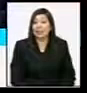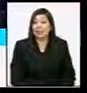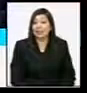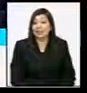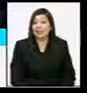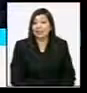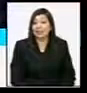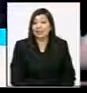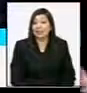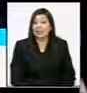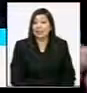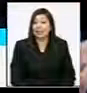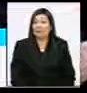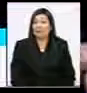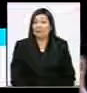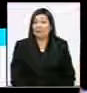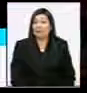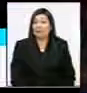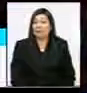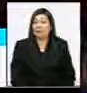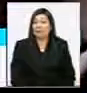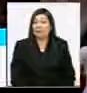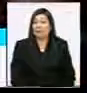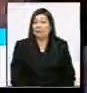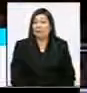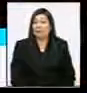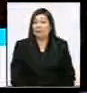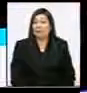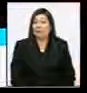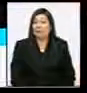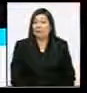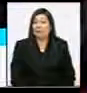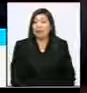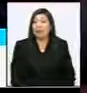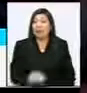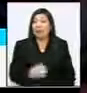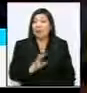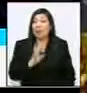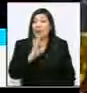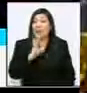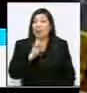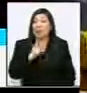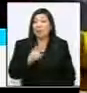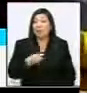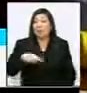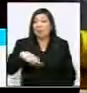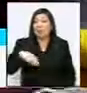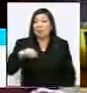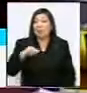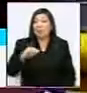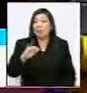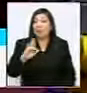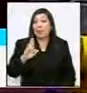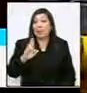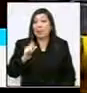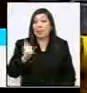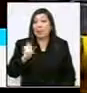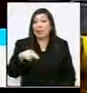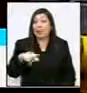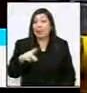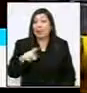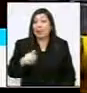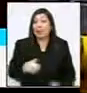Muchas gracias, doctor Álvarez Miranda. Damos cuenta que el doctor Natalia Primo nos había avisado